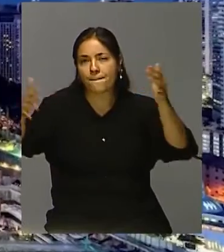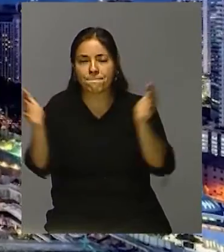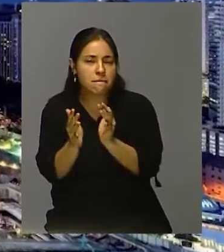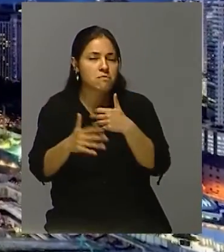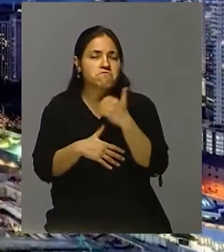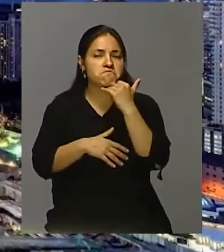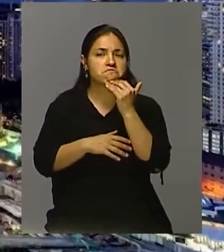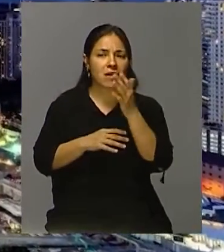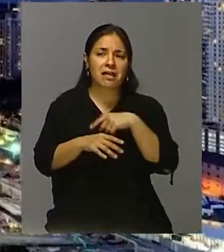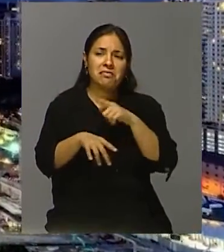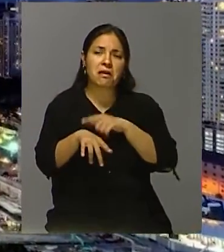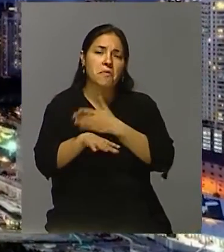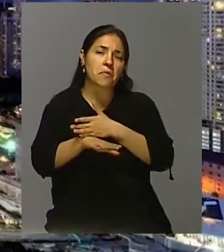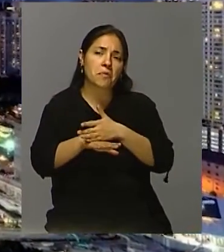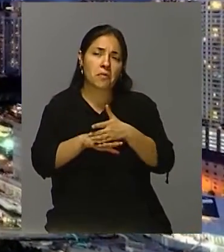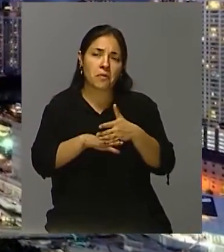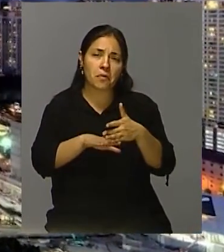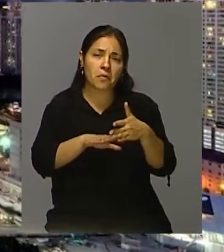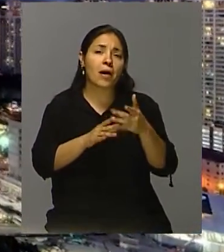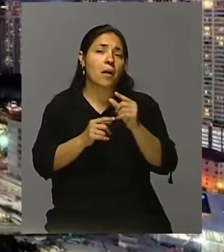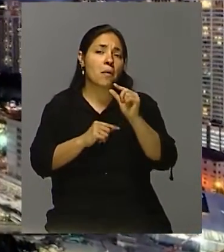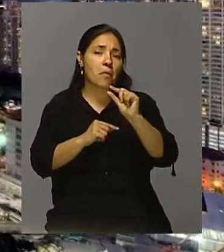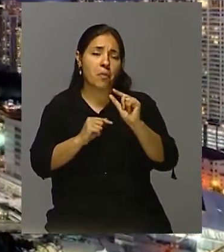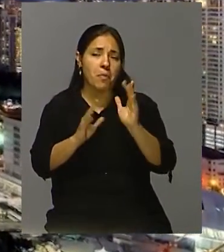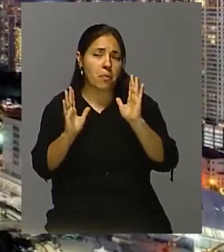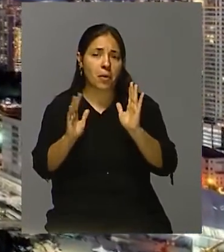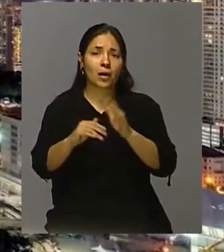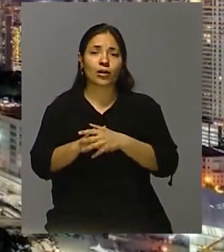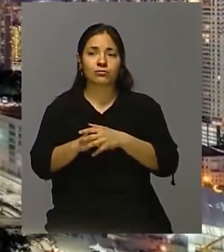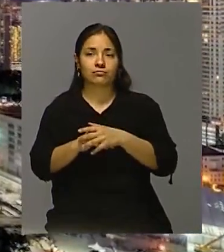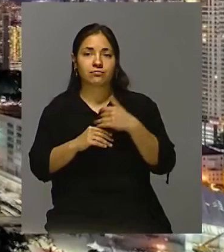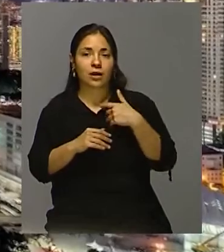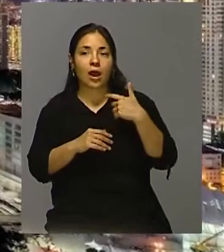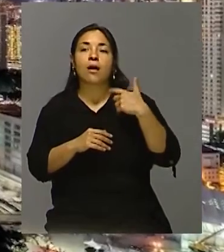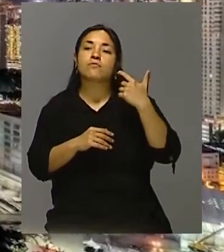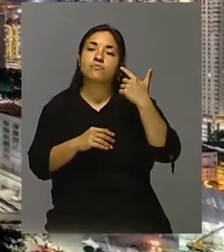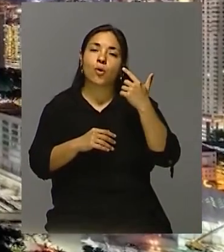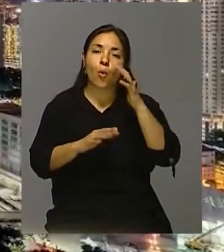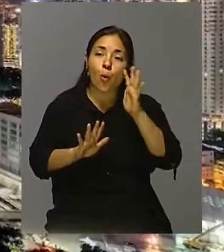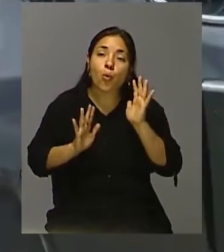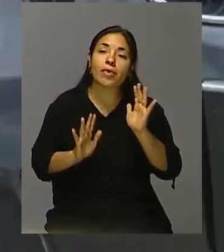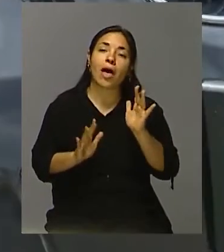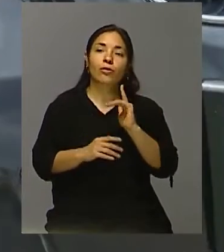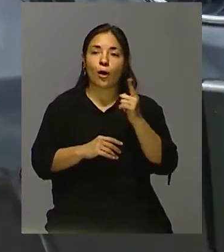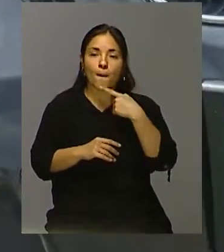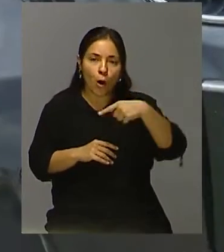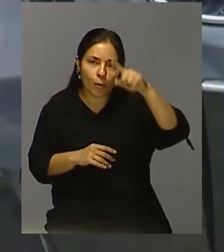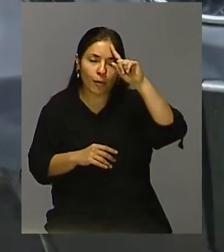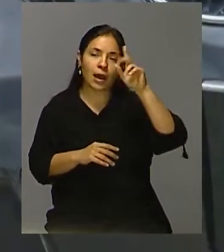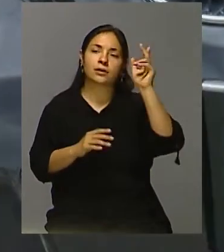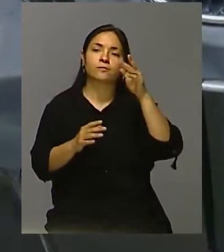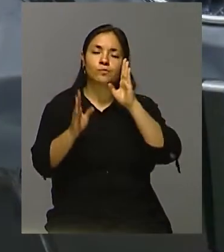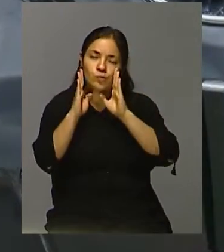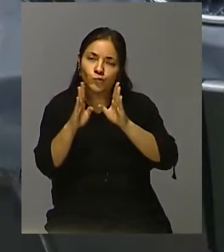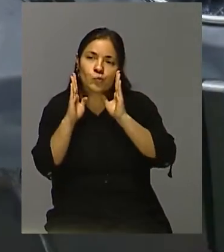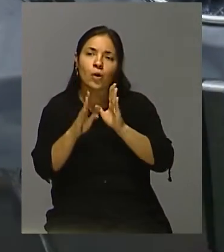con mínimos esfuerzos de parte del inversor, siendo prudente y constante, manteniéndolo mes a mes, da